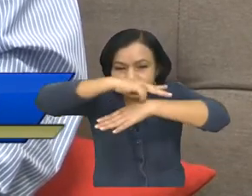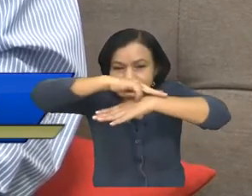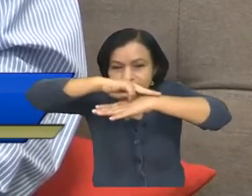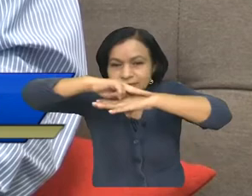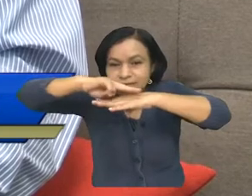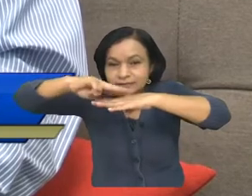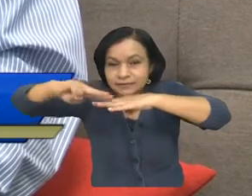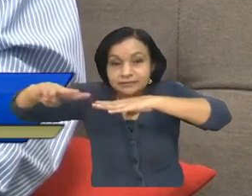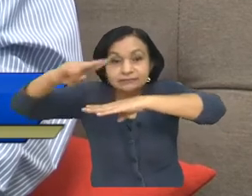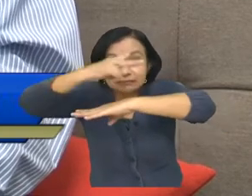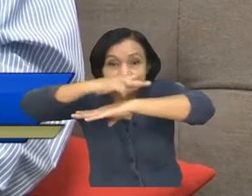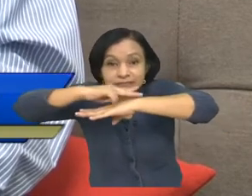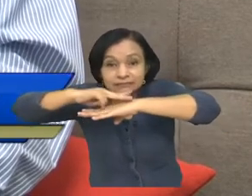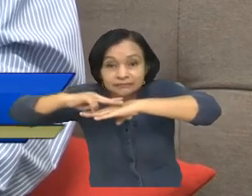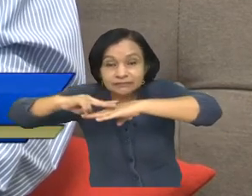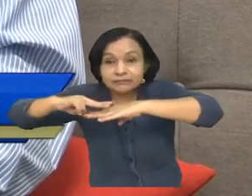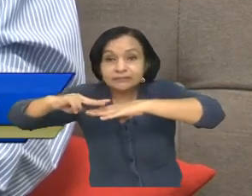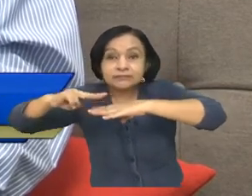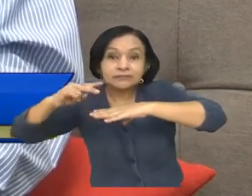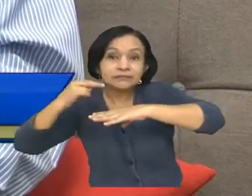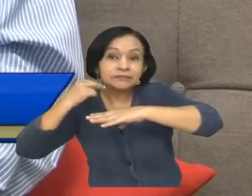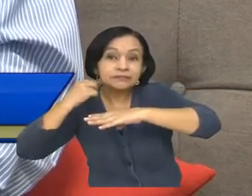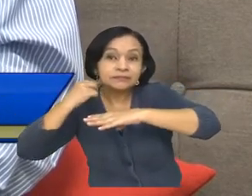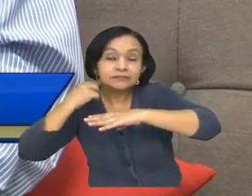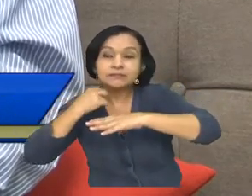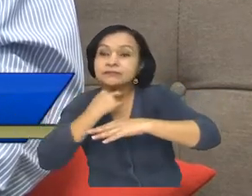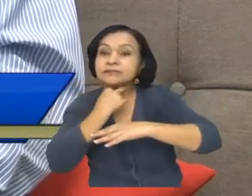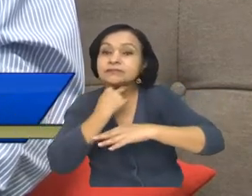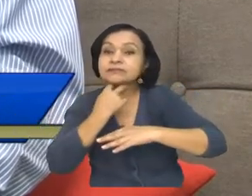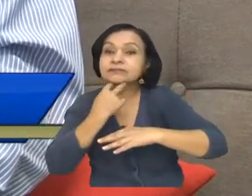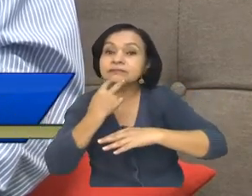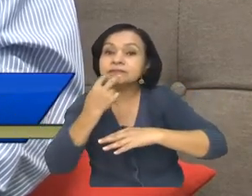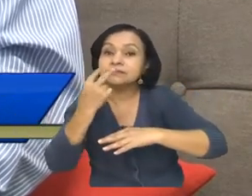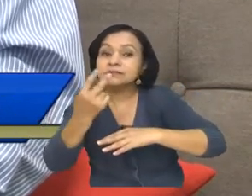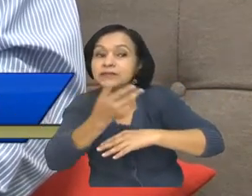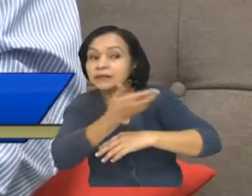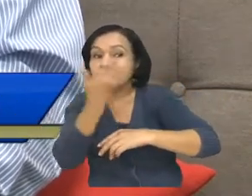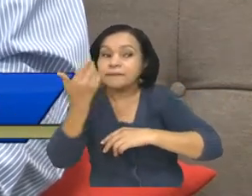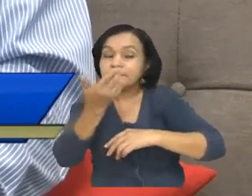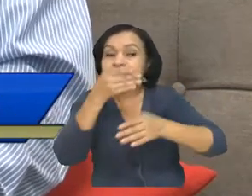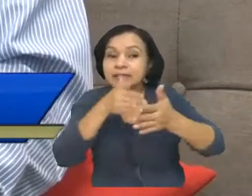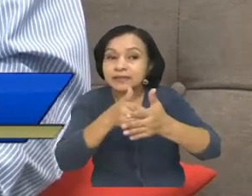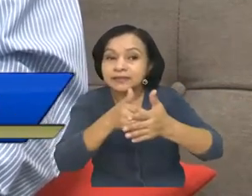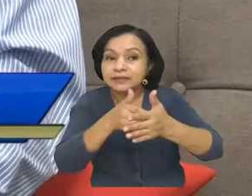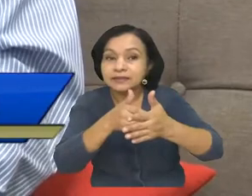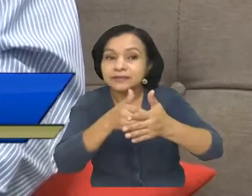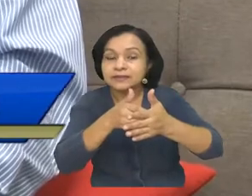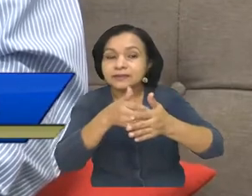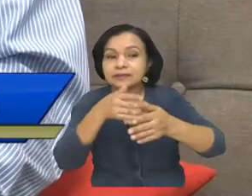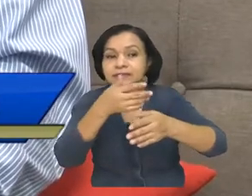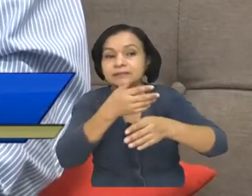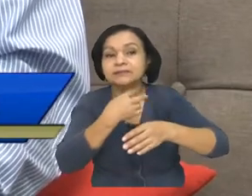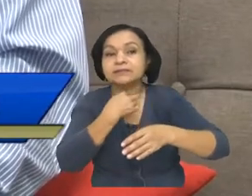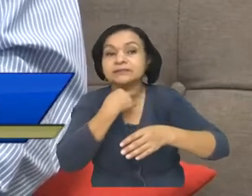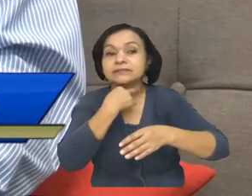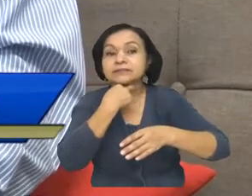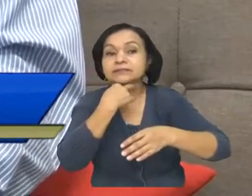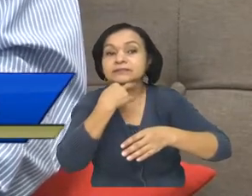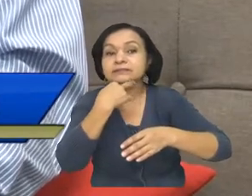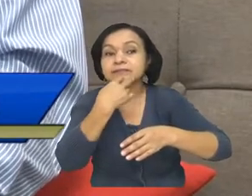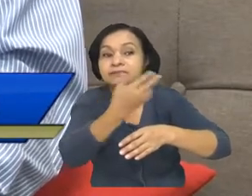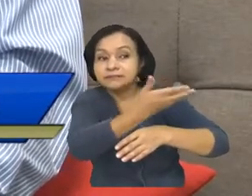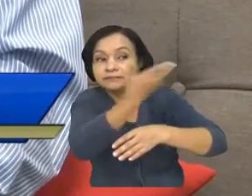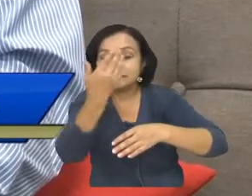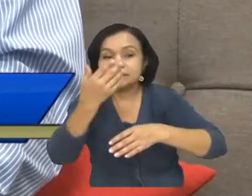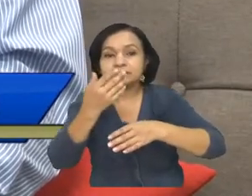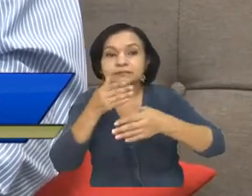agachado. Y eran voces que se escuchaban: avancen, avancen, paren, paren, paren, paren, avancen, porque teníamos que esperar, como